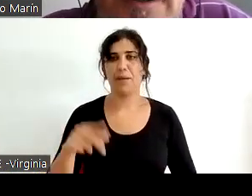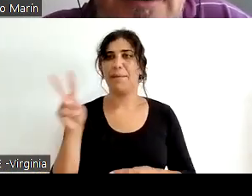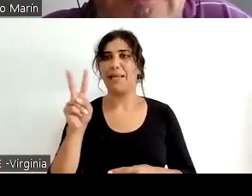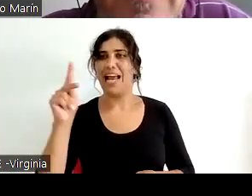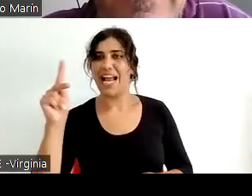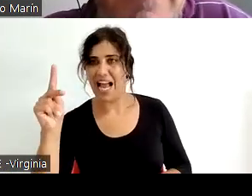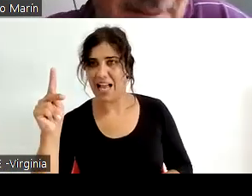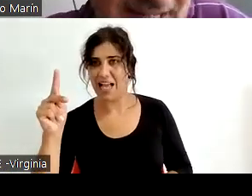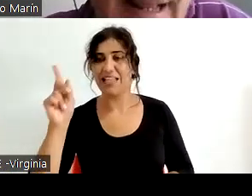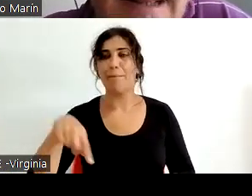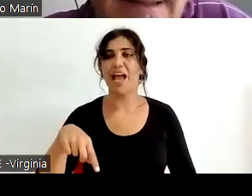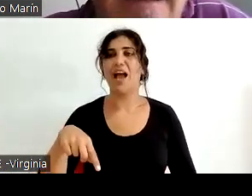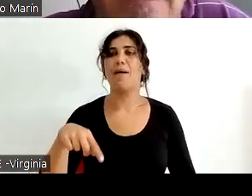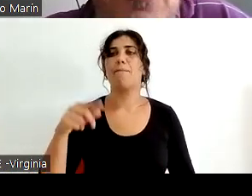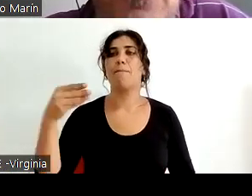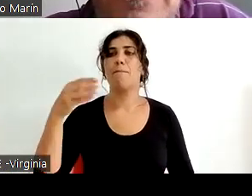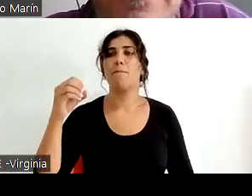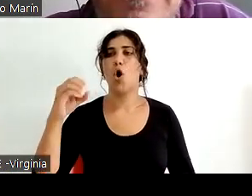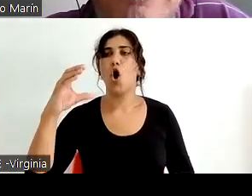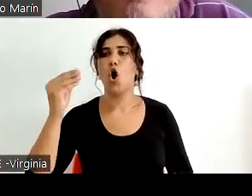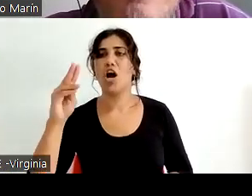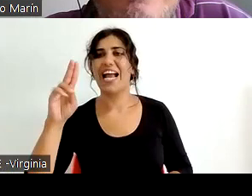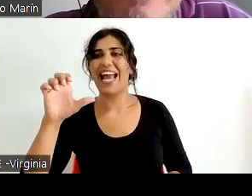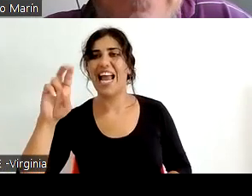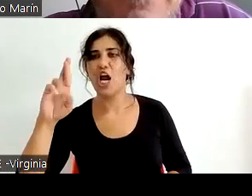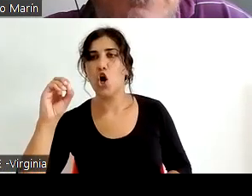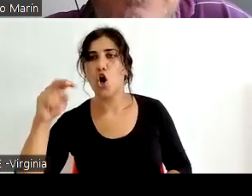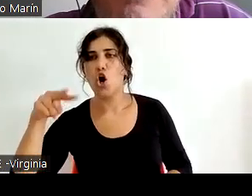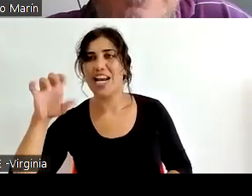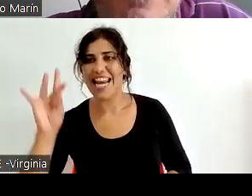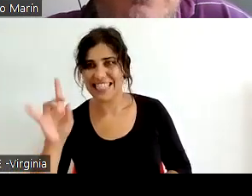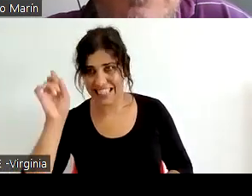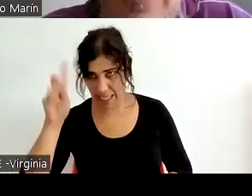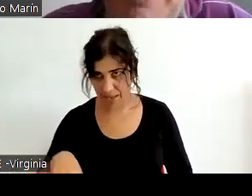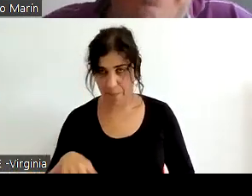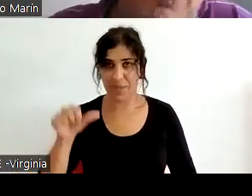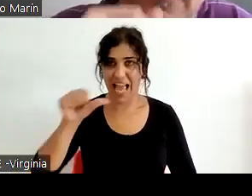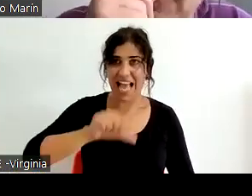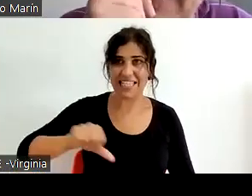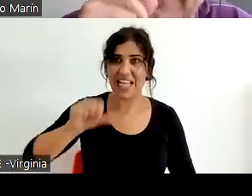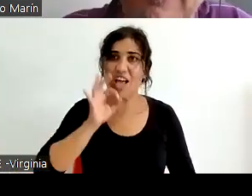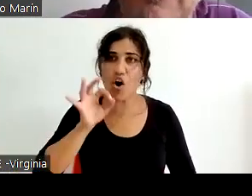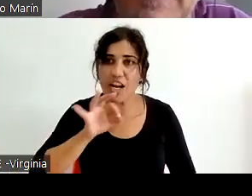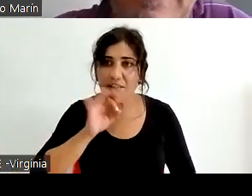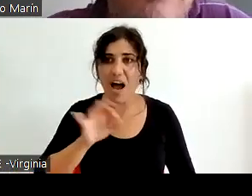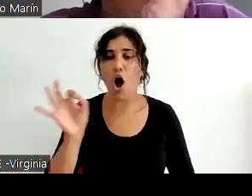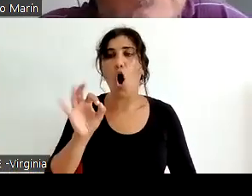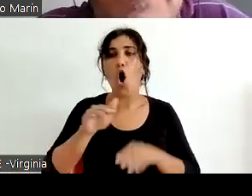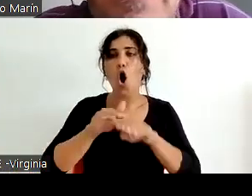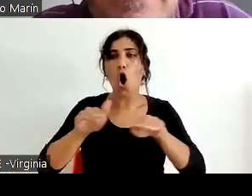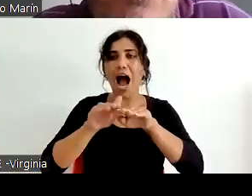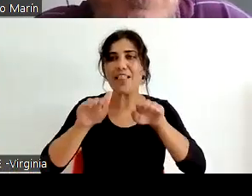los boquerones. Y la vitamina K, que decíamos antes, del aceite de oliva y de las verduras de hoja verde, como decíamos aquí, acelgas y